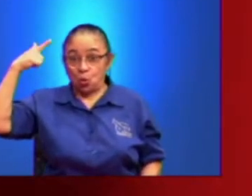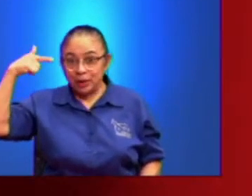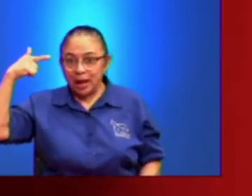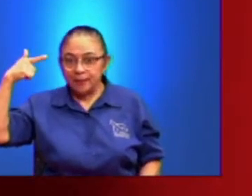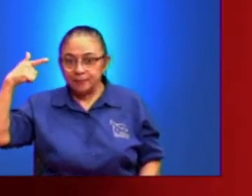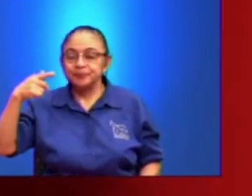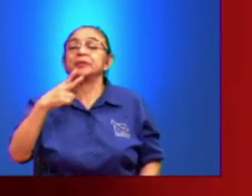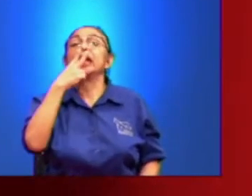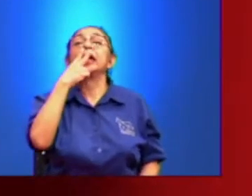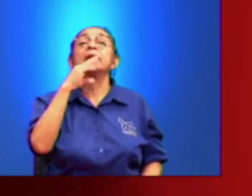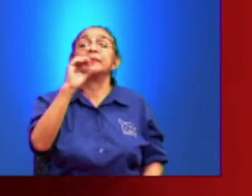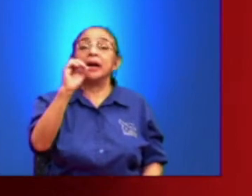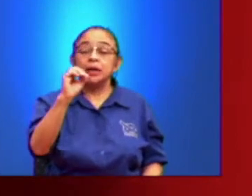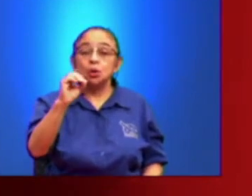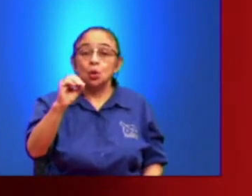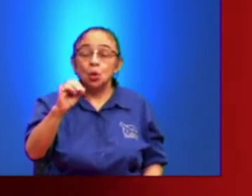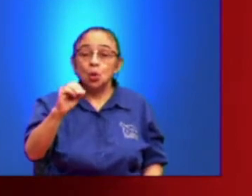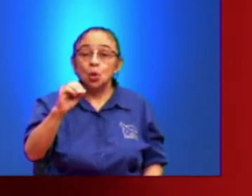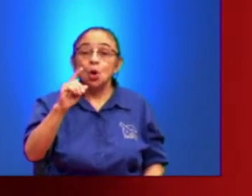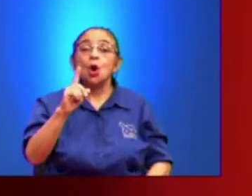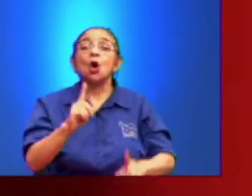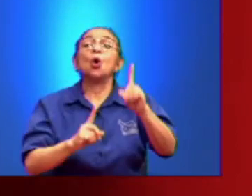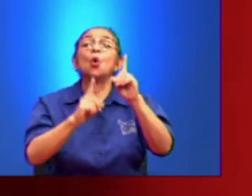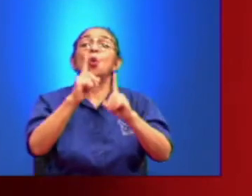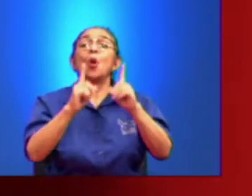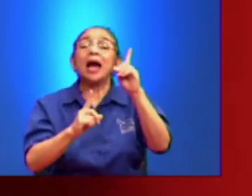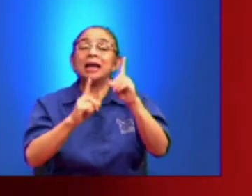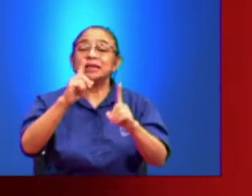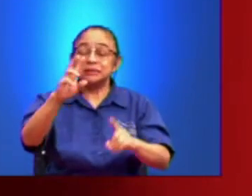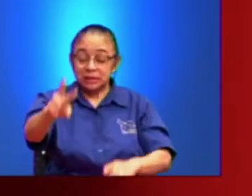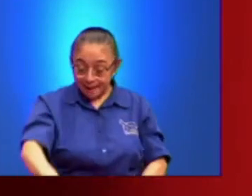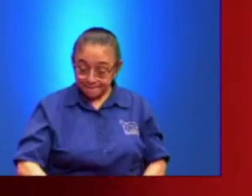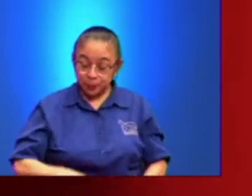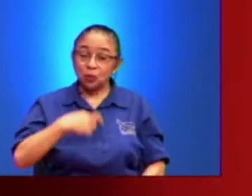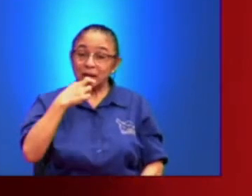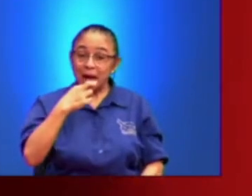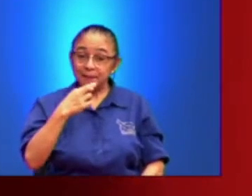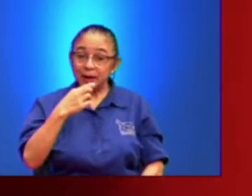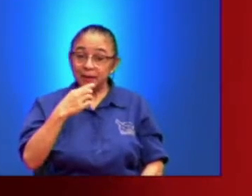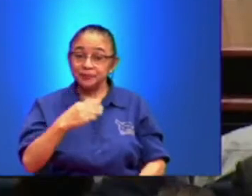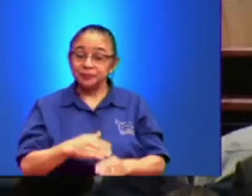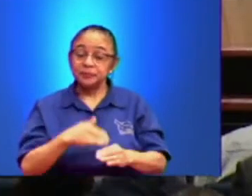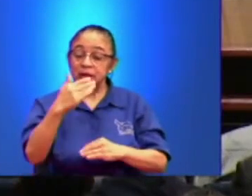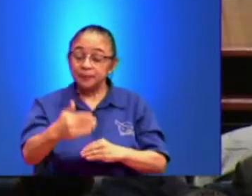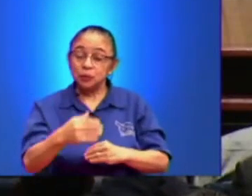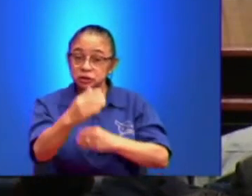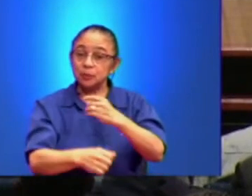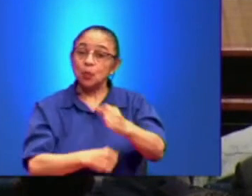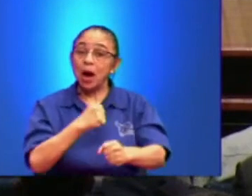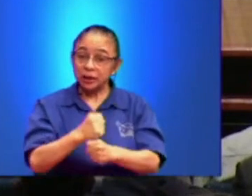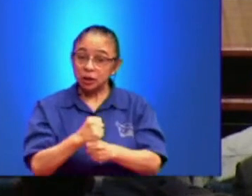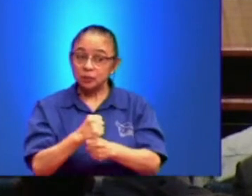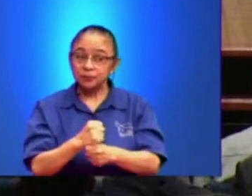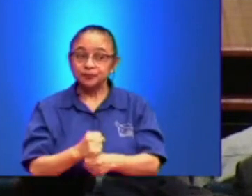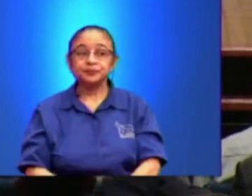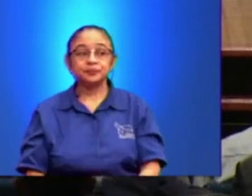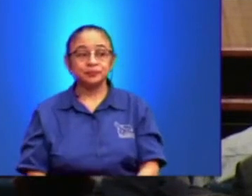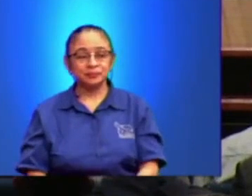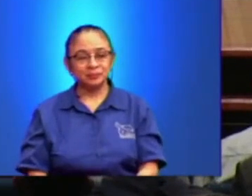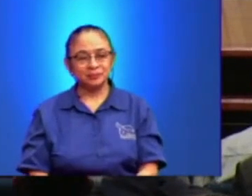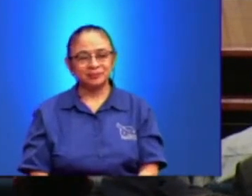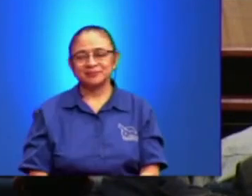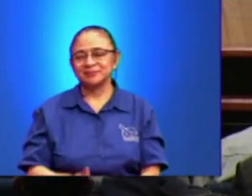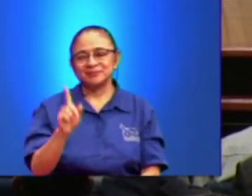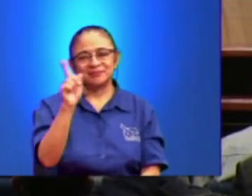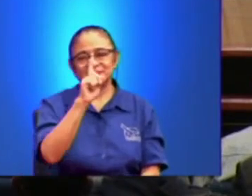hermano cuál es la proclama del año que viene pues miren la iba no se